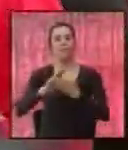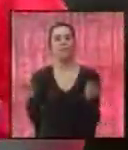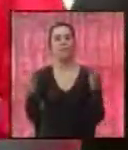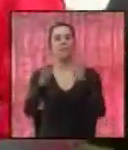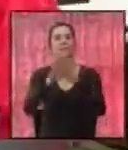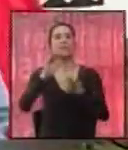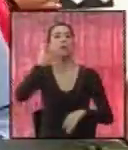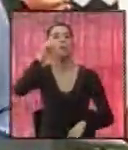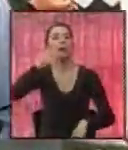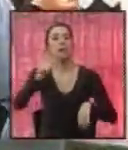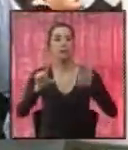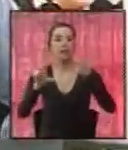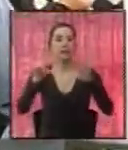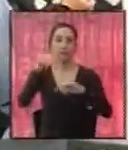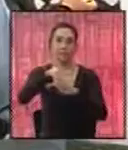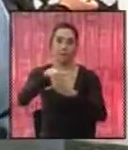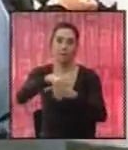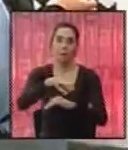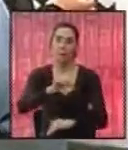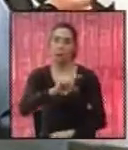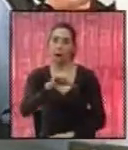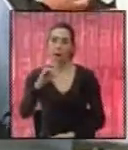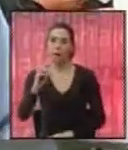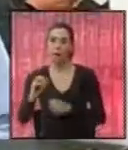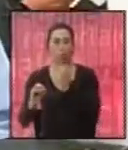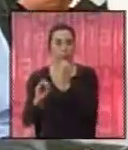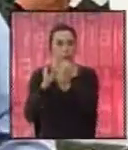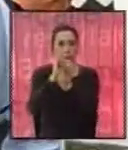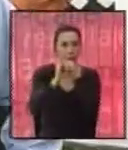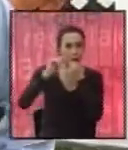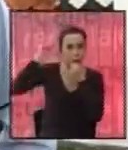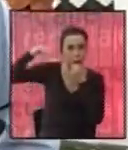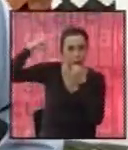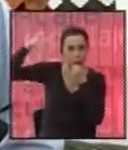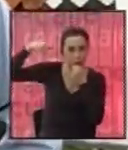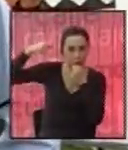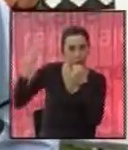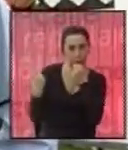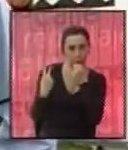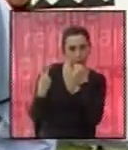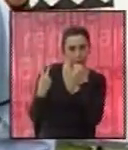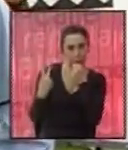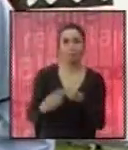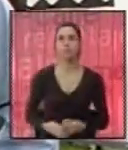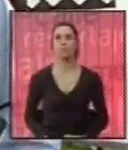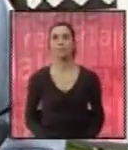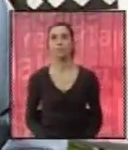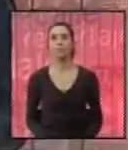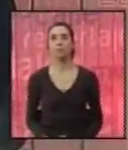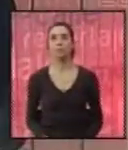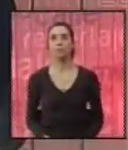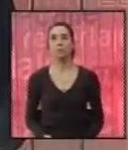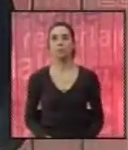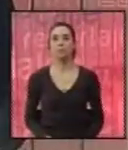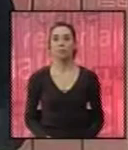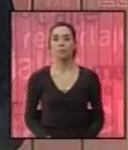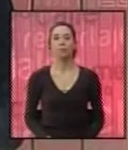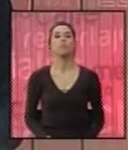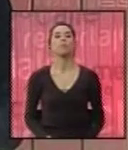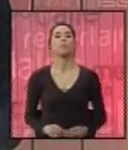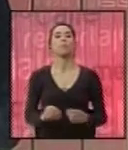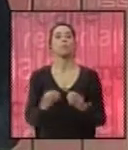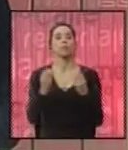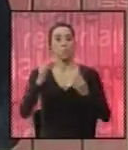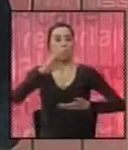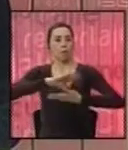mañana a eso de las 7 de la tarde. En Mayoco, el trabajo informativo de José Ríos en las imágenes y Mauricio Guajardo. Bueno, de la